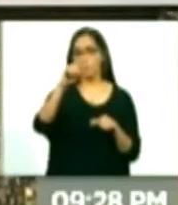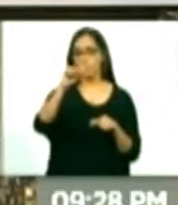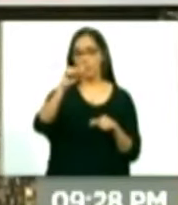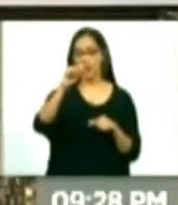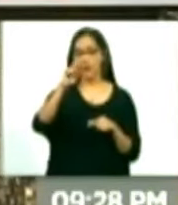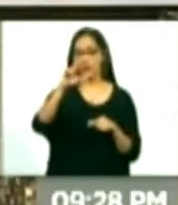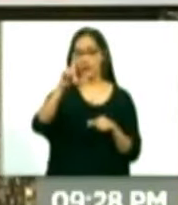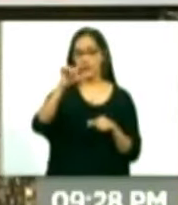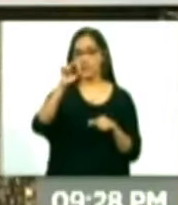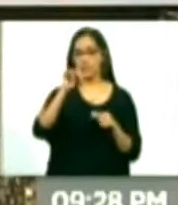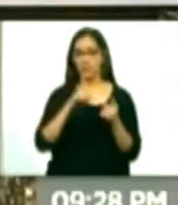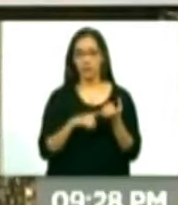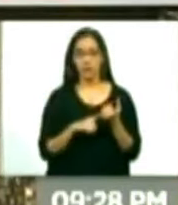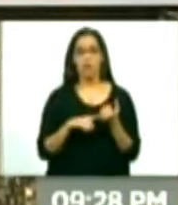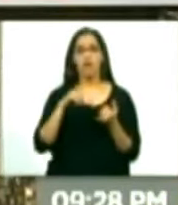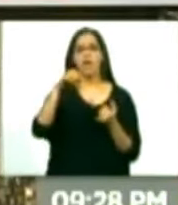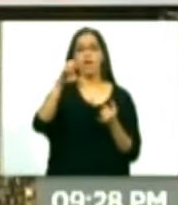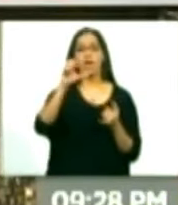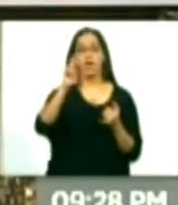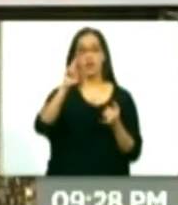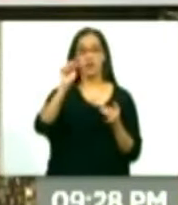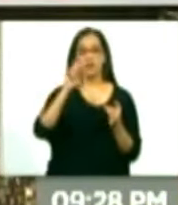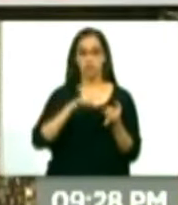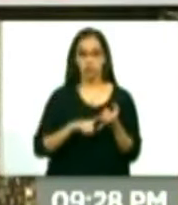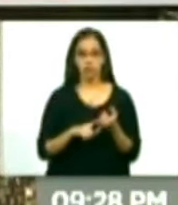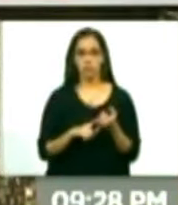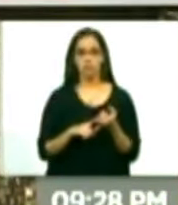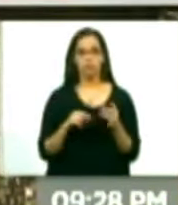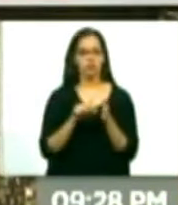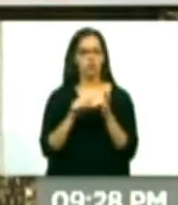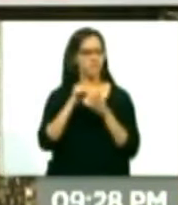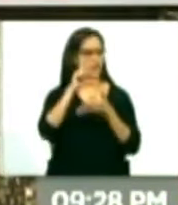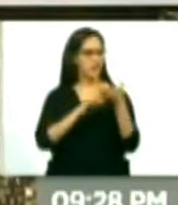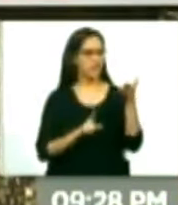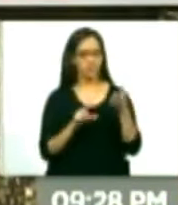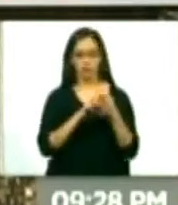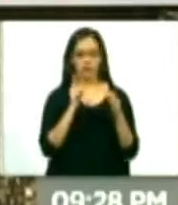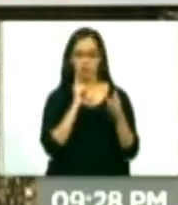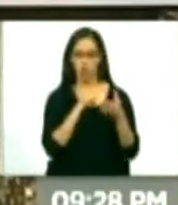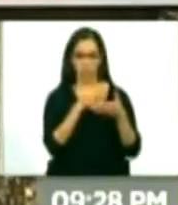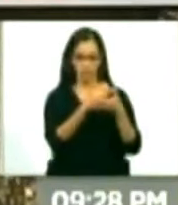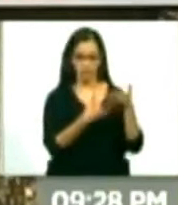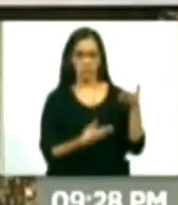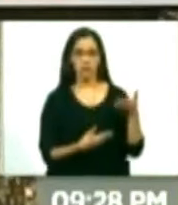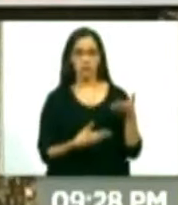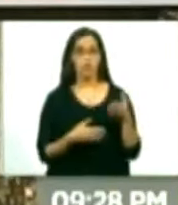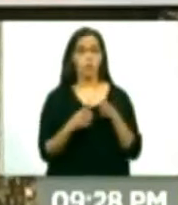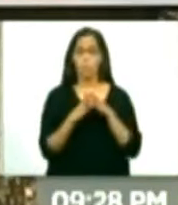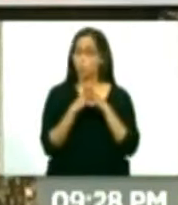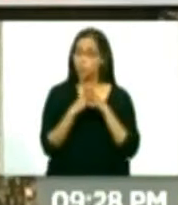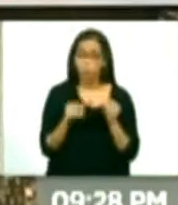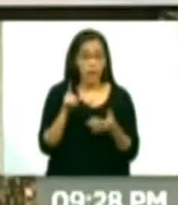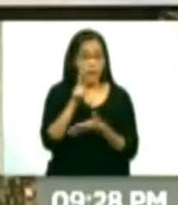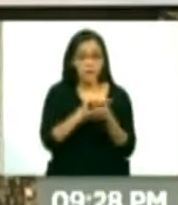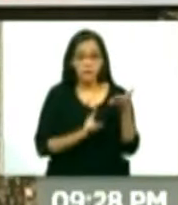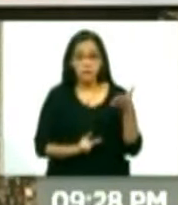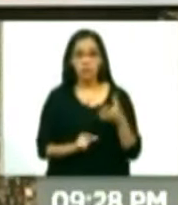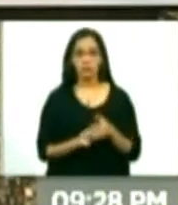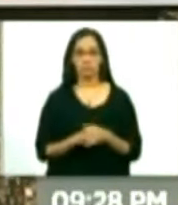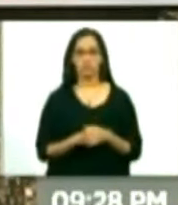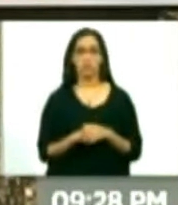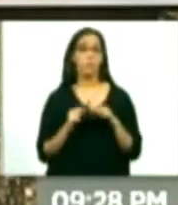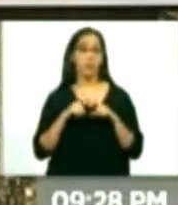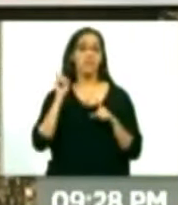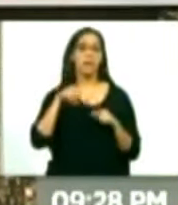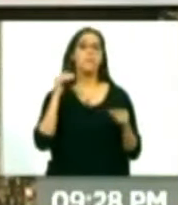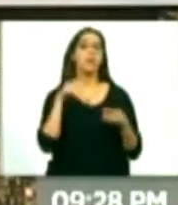por Ernesto, por Uribe. ¿Dónde está la lista? No la tengo aquí completa. Por toda la lista votará. Pero también